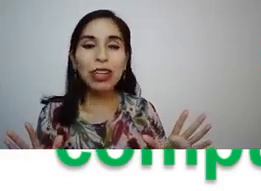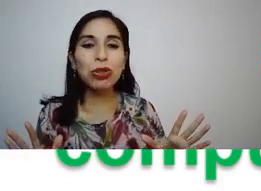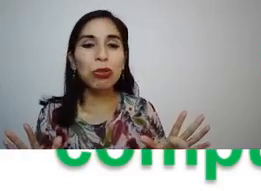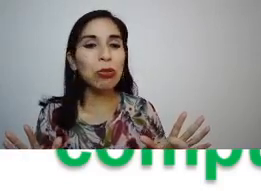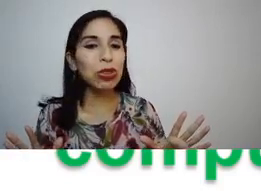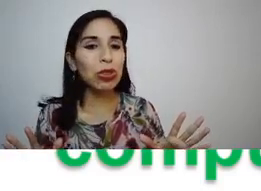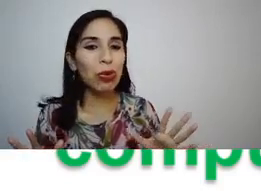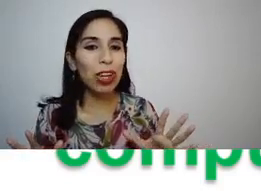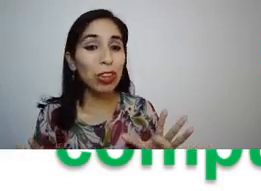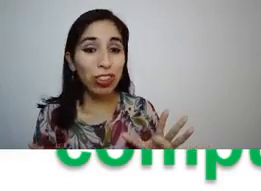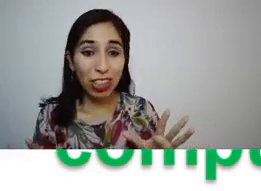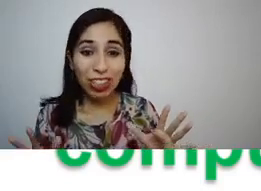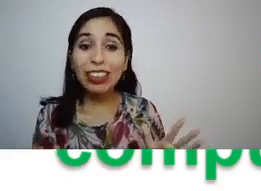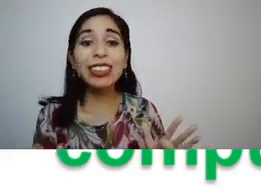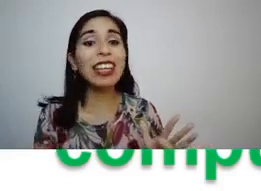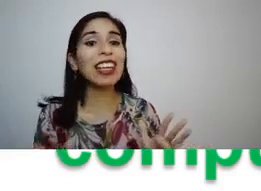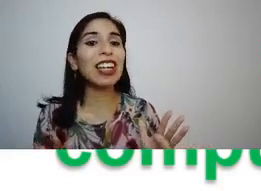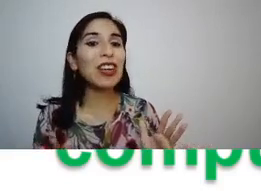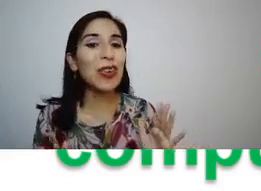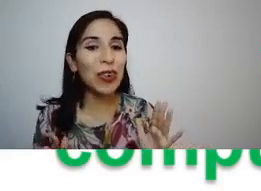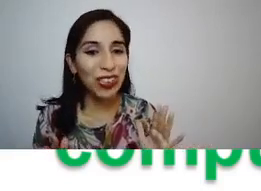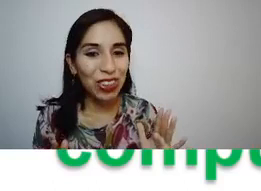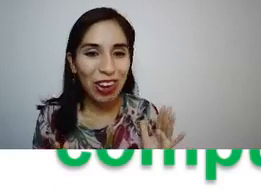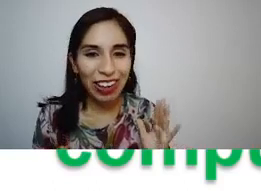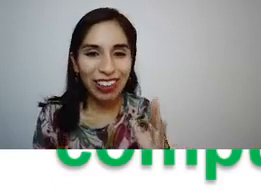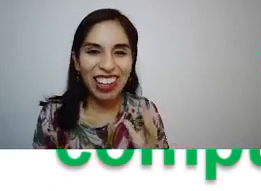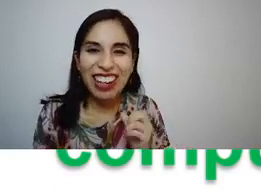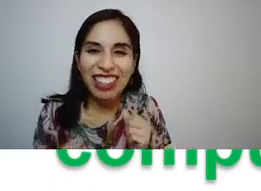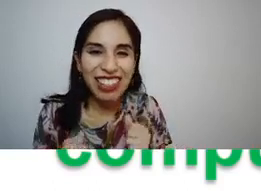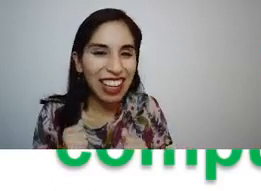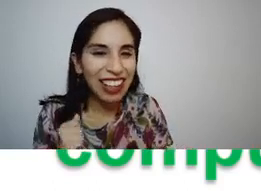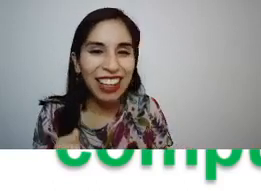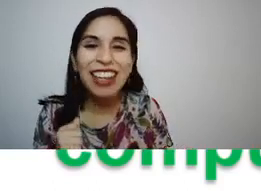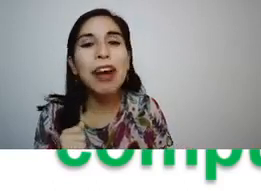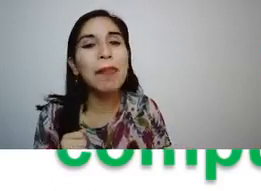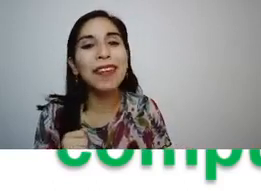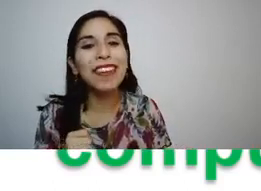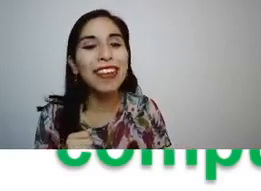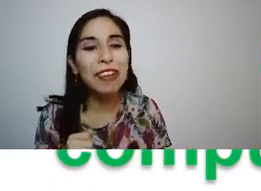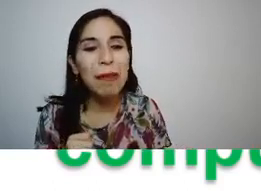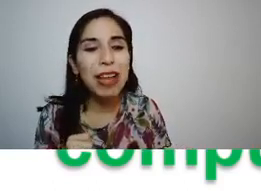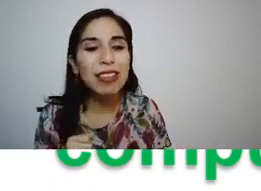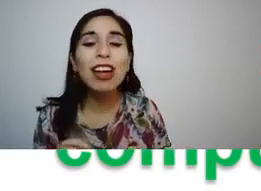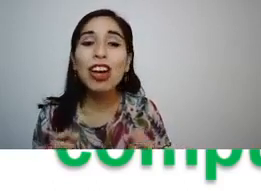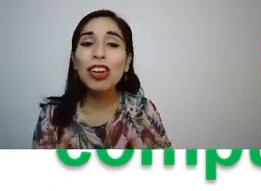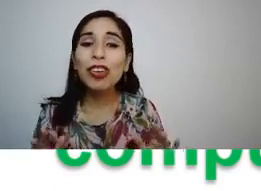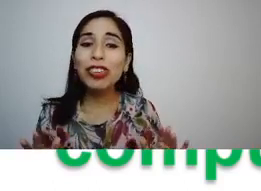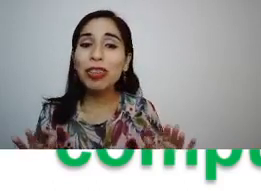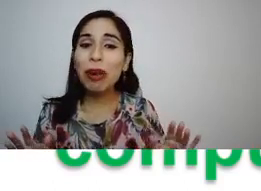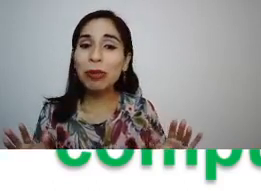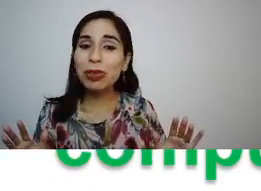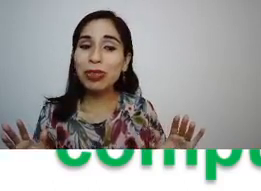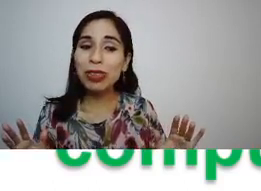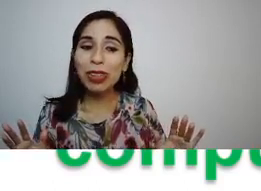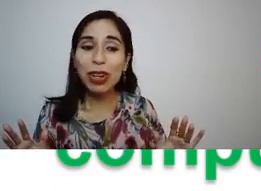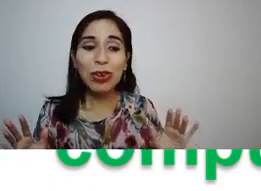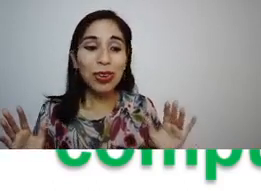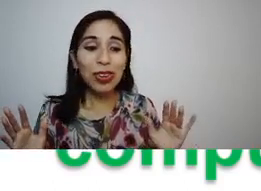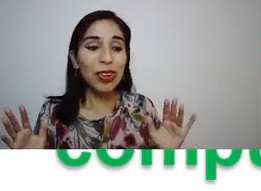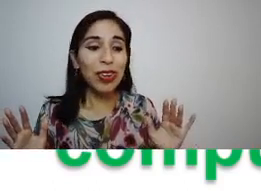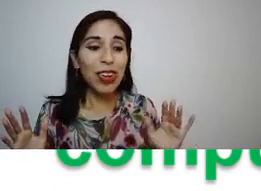ya me han dado su visto bueno y ya sé que quieren continuar quieren seguir aprendiendo más continuamos